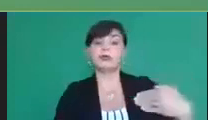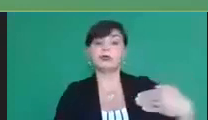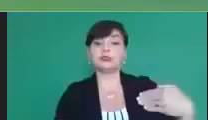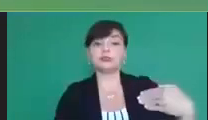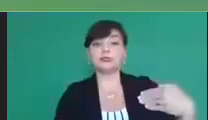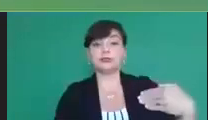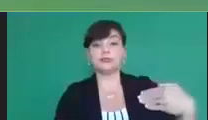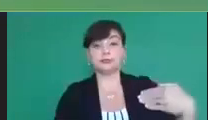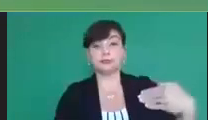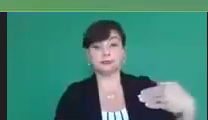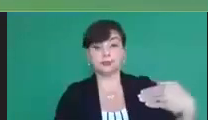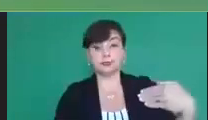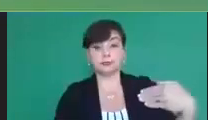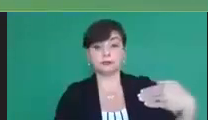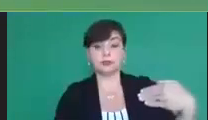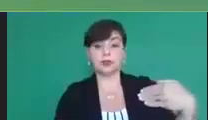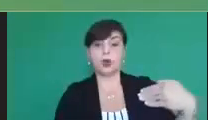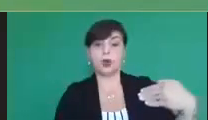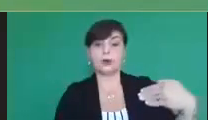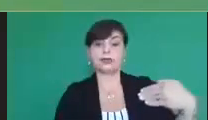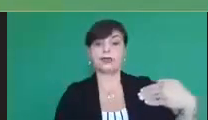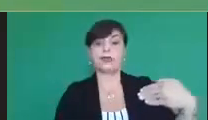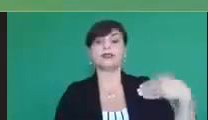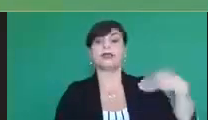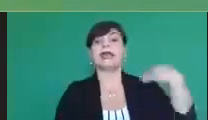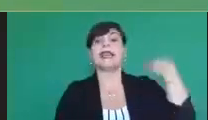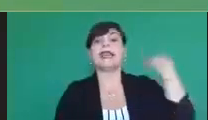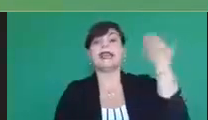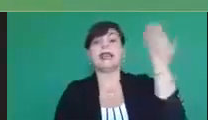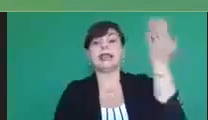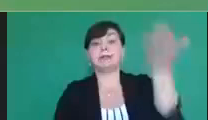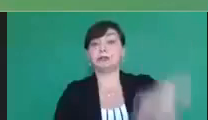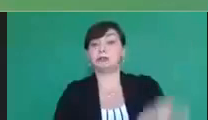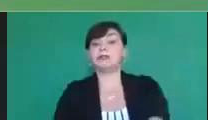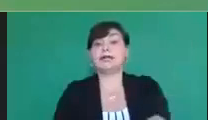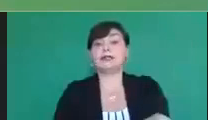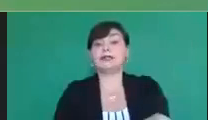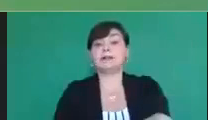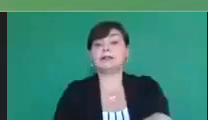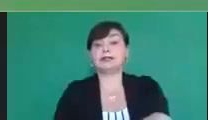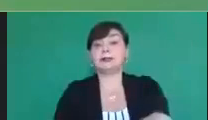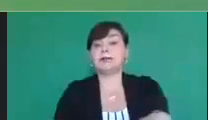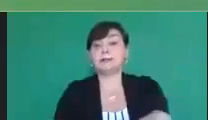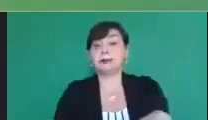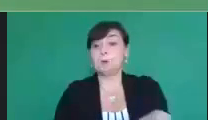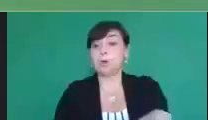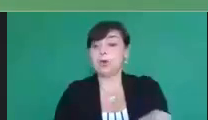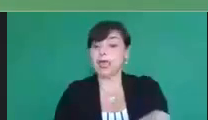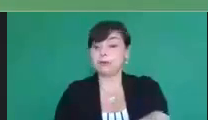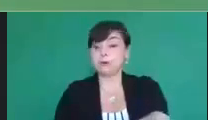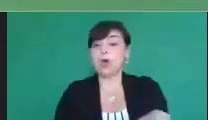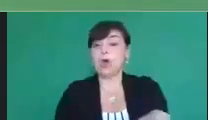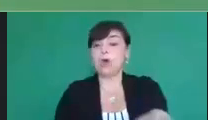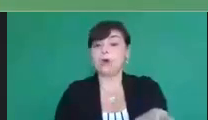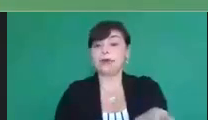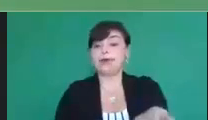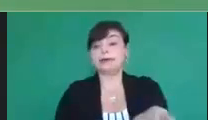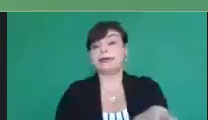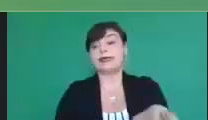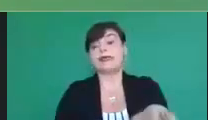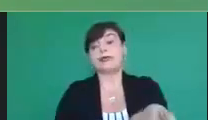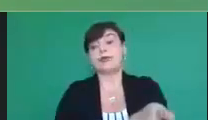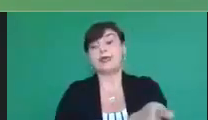los establecimientos o mataderos le proporcionara materia prima, por ejemplo, a una planta